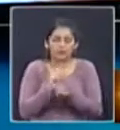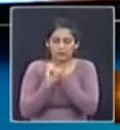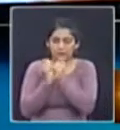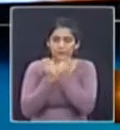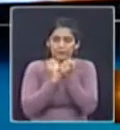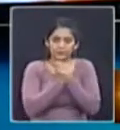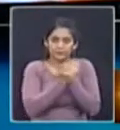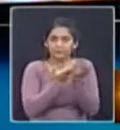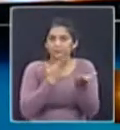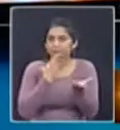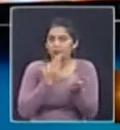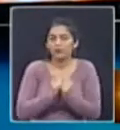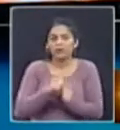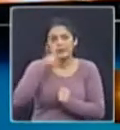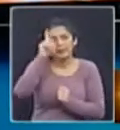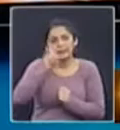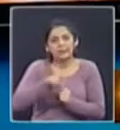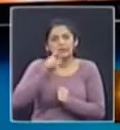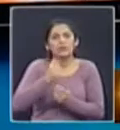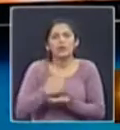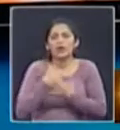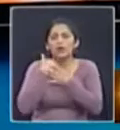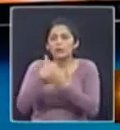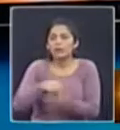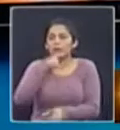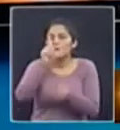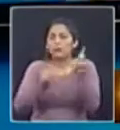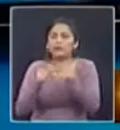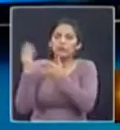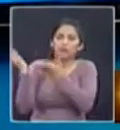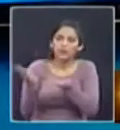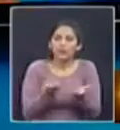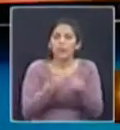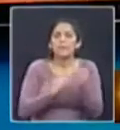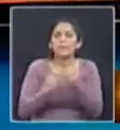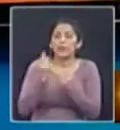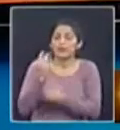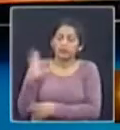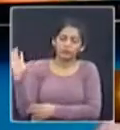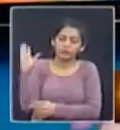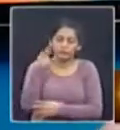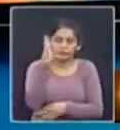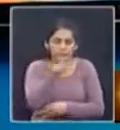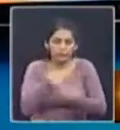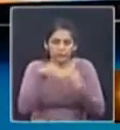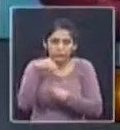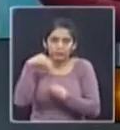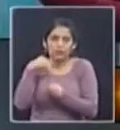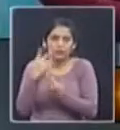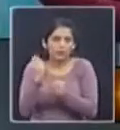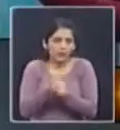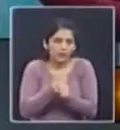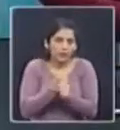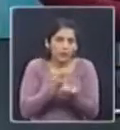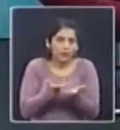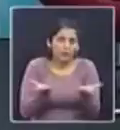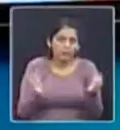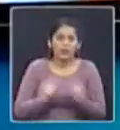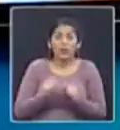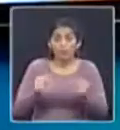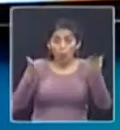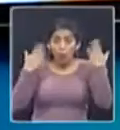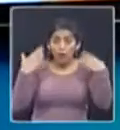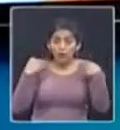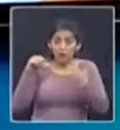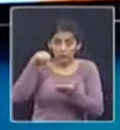con medidas adecuadas acertadas para atraer la inversión la confianza tal como sucede en guayaquil que en guayaquil gracias al modelo